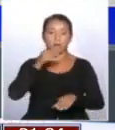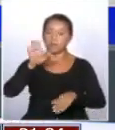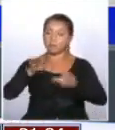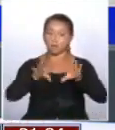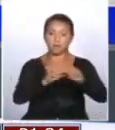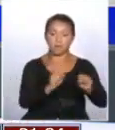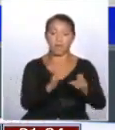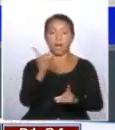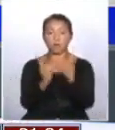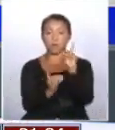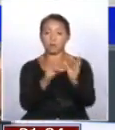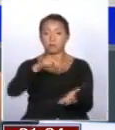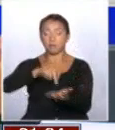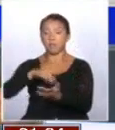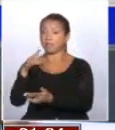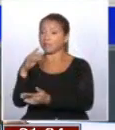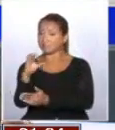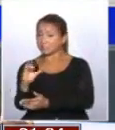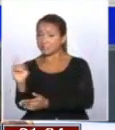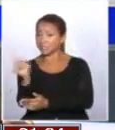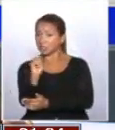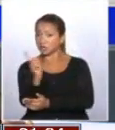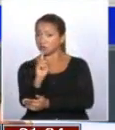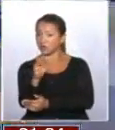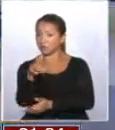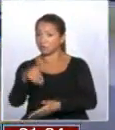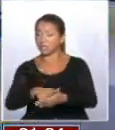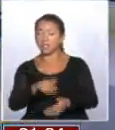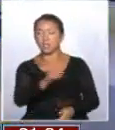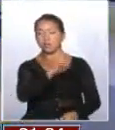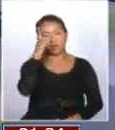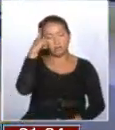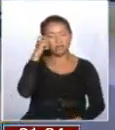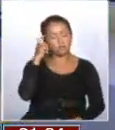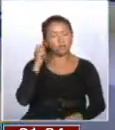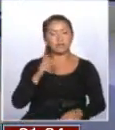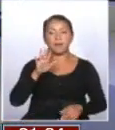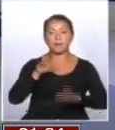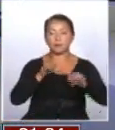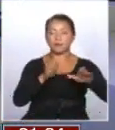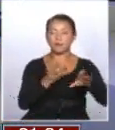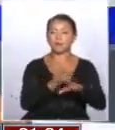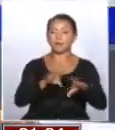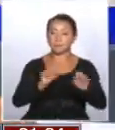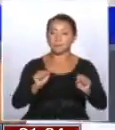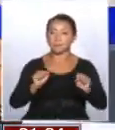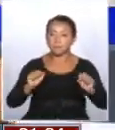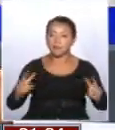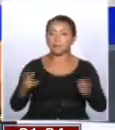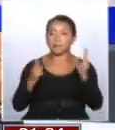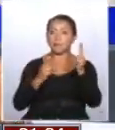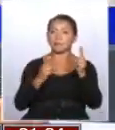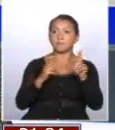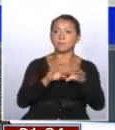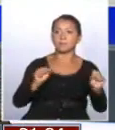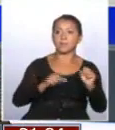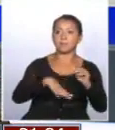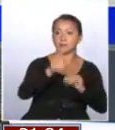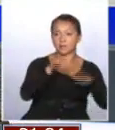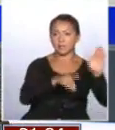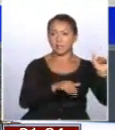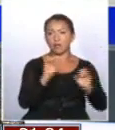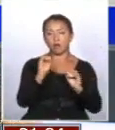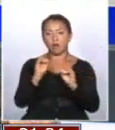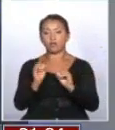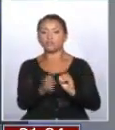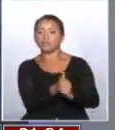entendemos que hay parlamentarios de la democracia cristiana que no lo van a aprobar. Yo creo que vamos a construir una gran mayoría. ¿Van a construir una gran mayoría o se van a alinear todos los parlamentarios detrás